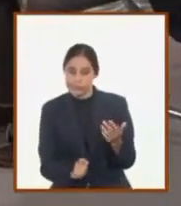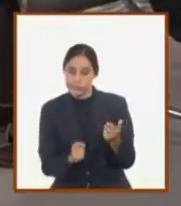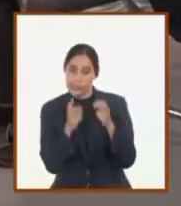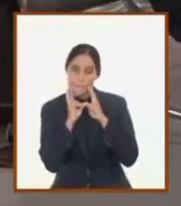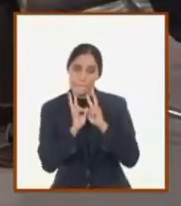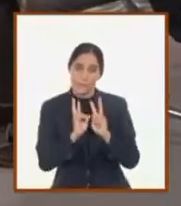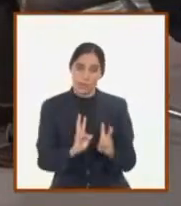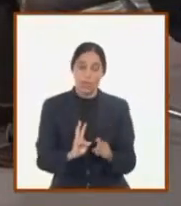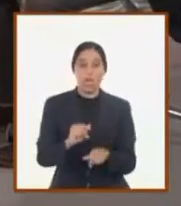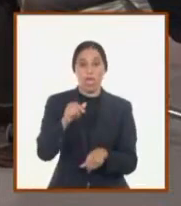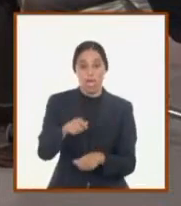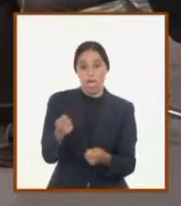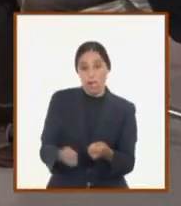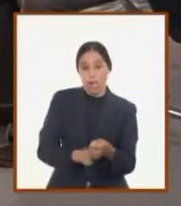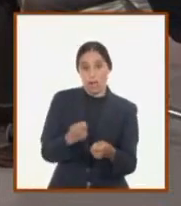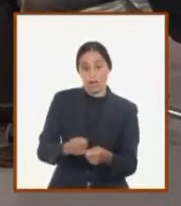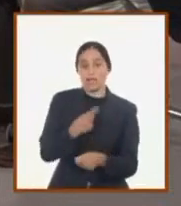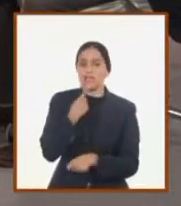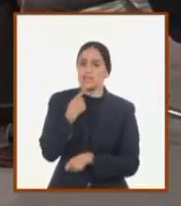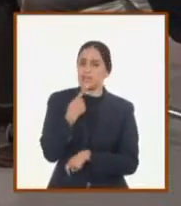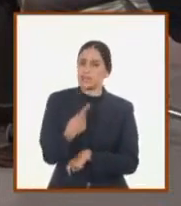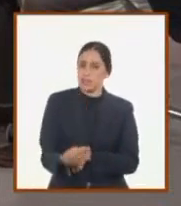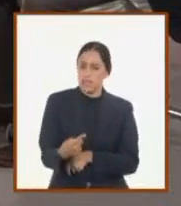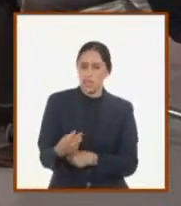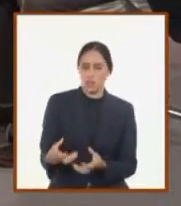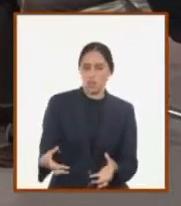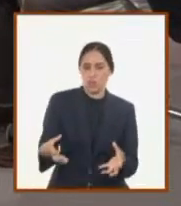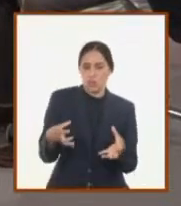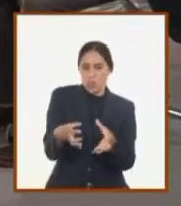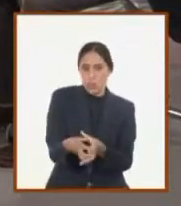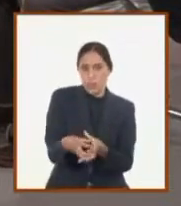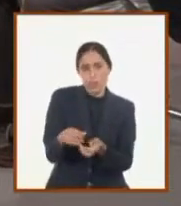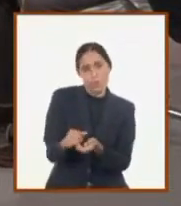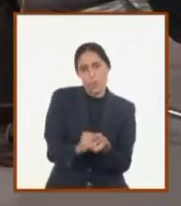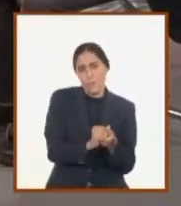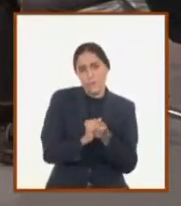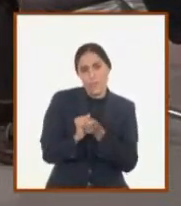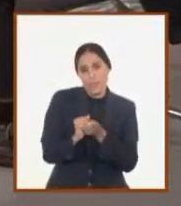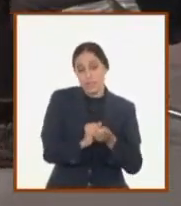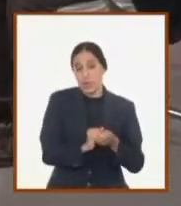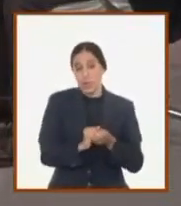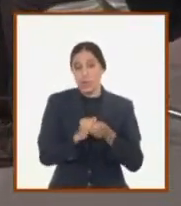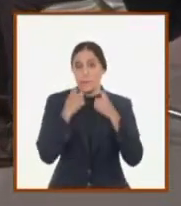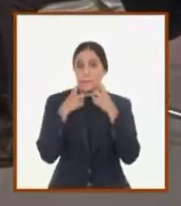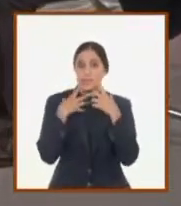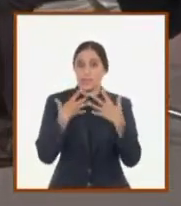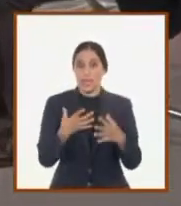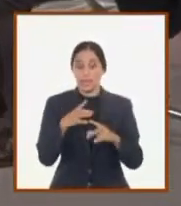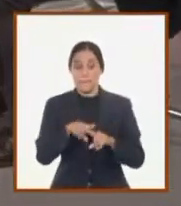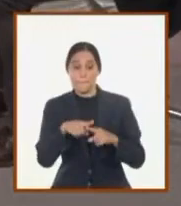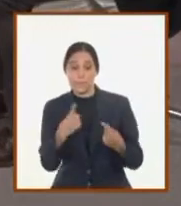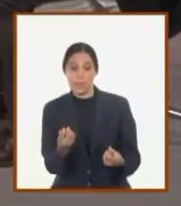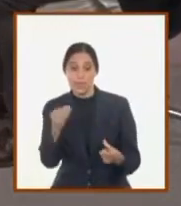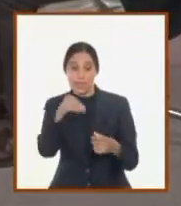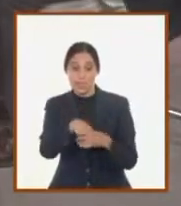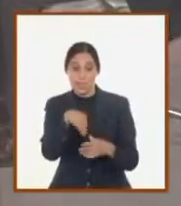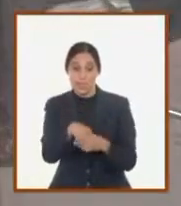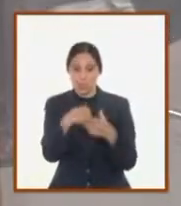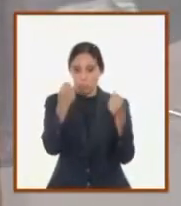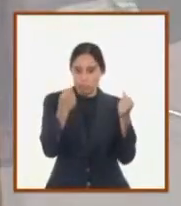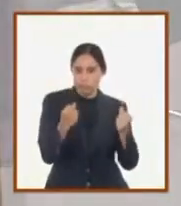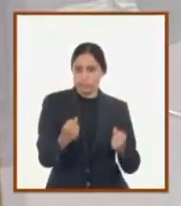que decir compañeros que eh este equipo de edición es un equipo su géneris porque no estaba dentro de cuatro paredes